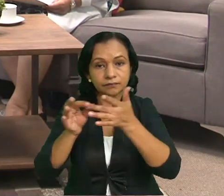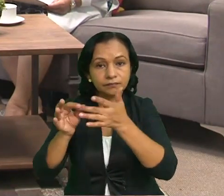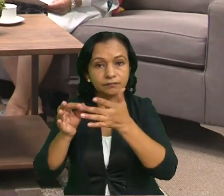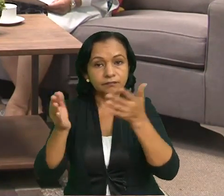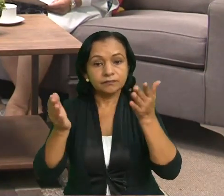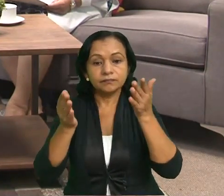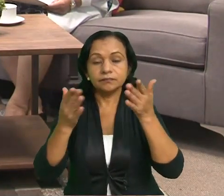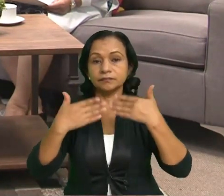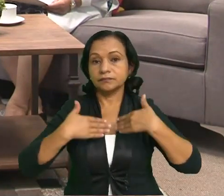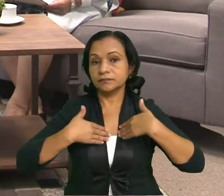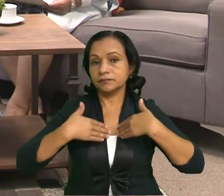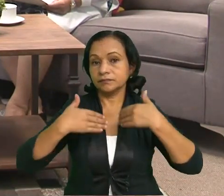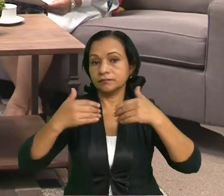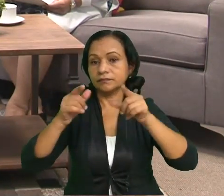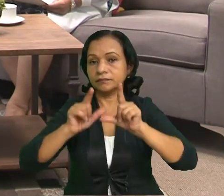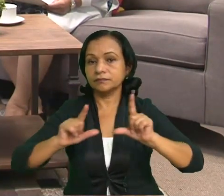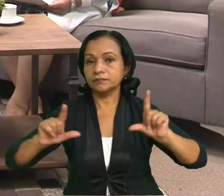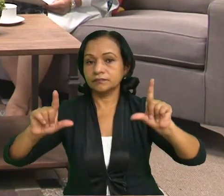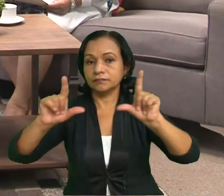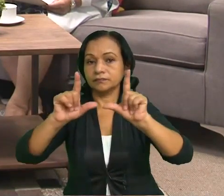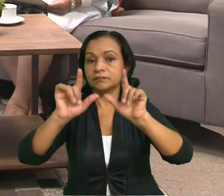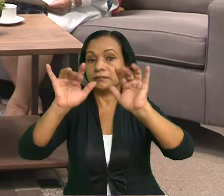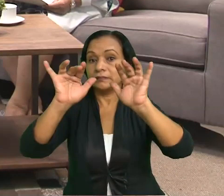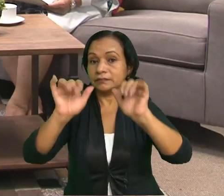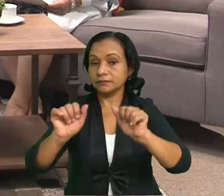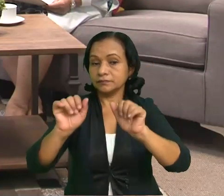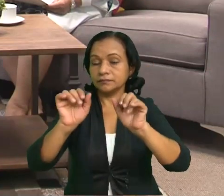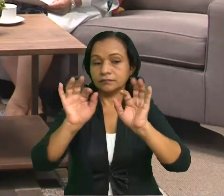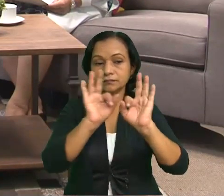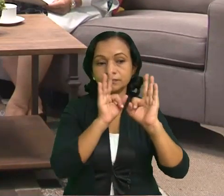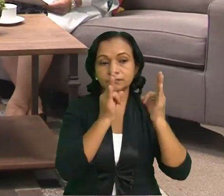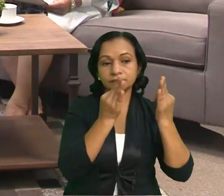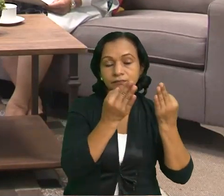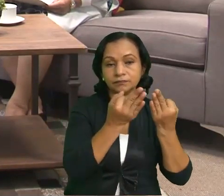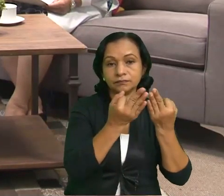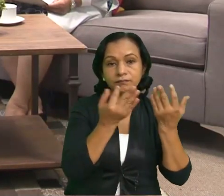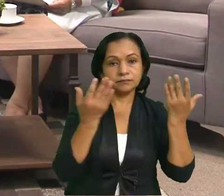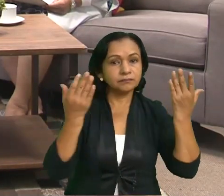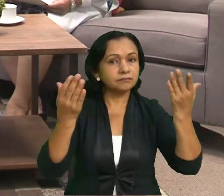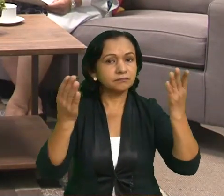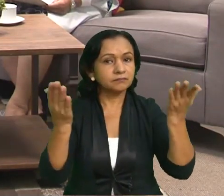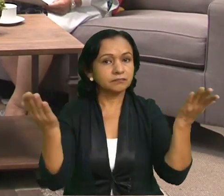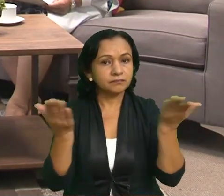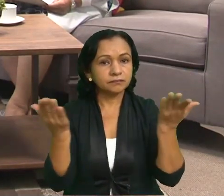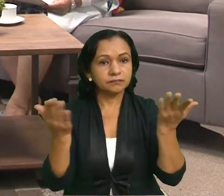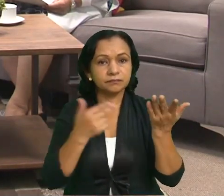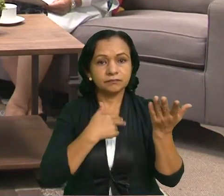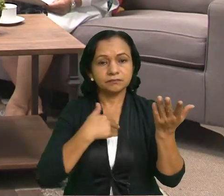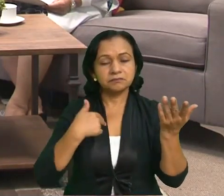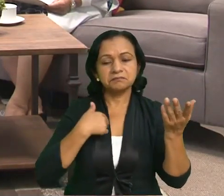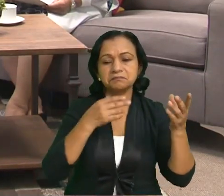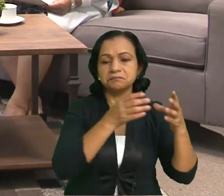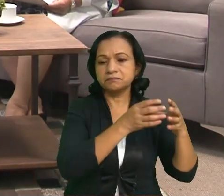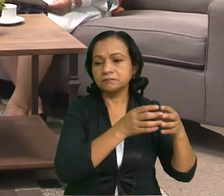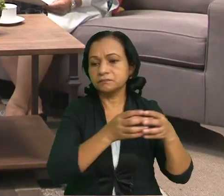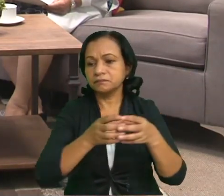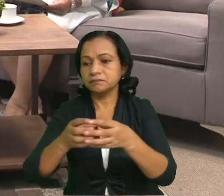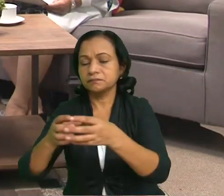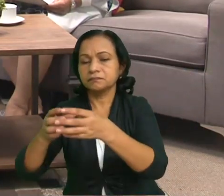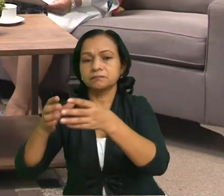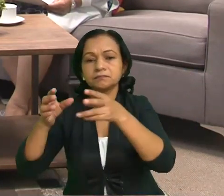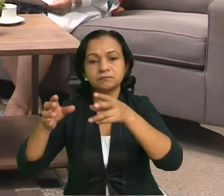garantizar la salud en aquellas zonas en las que ya precisamente la familia dada las condiciones ya escurridas las